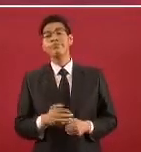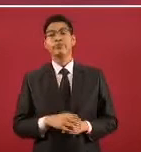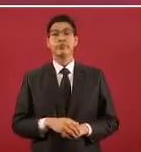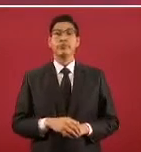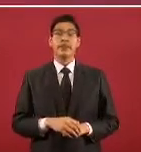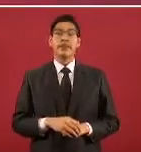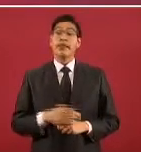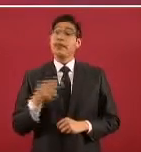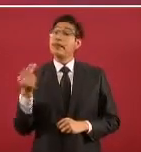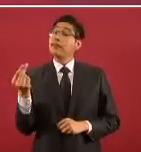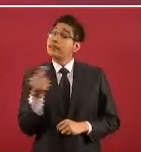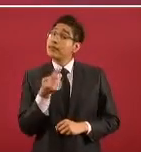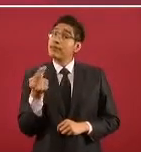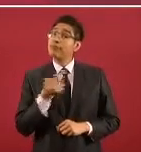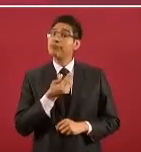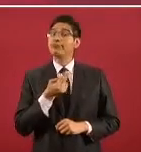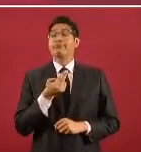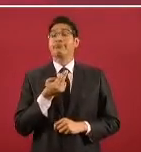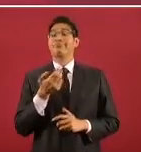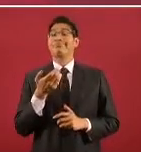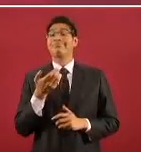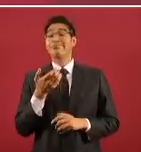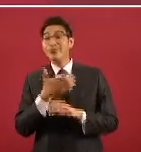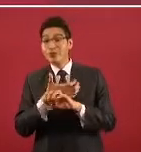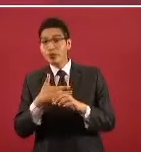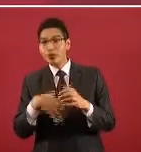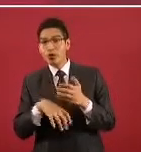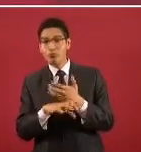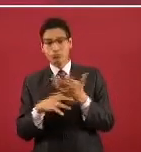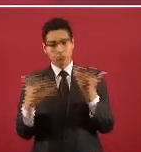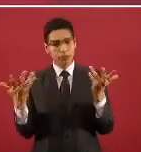hay que actuar de manera precavida.